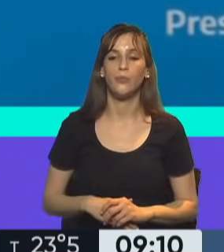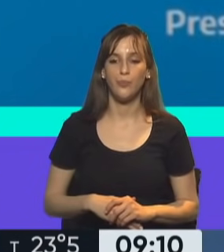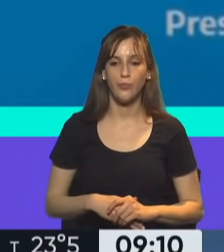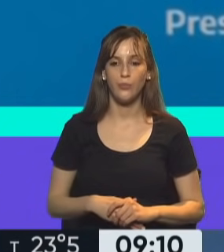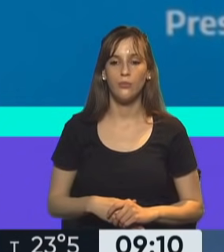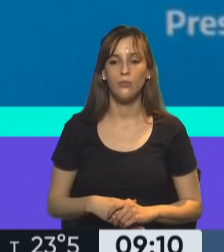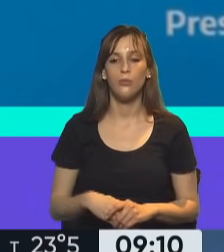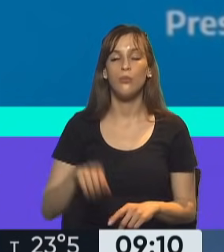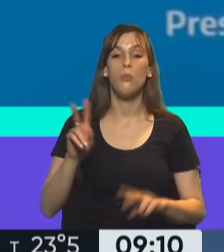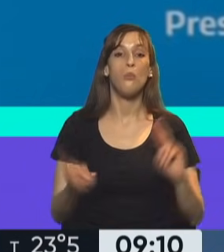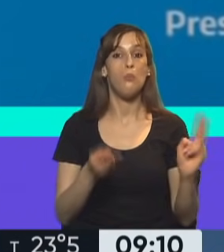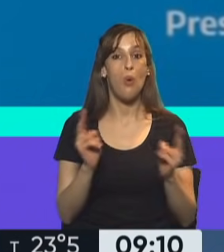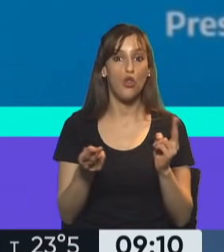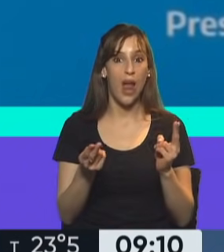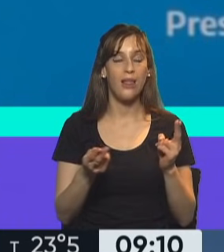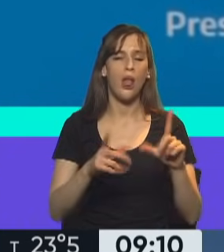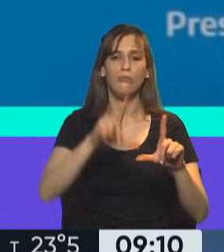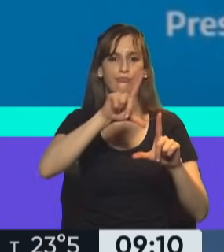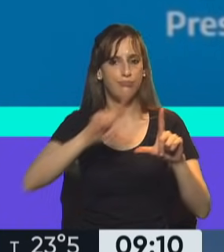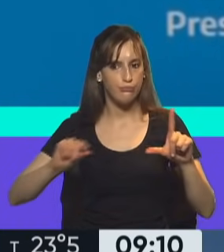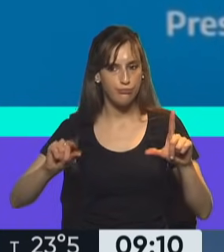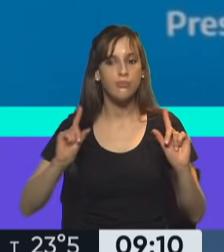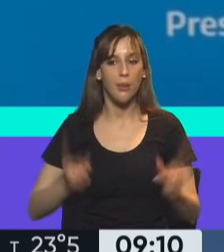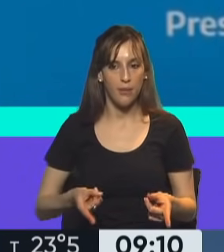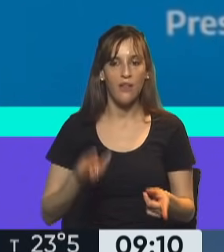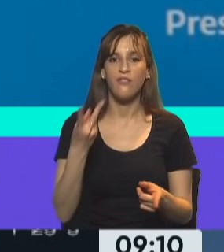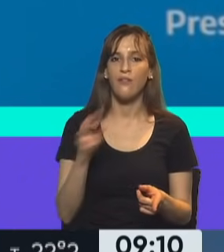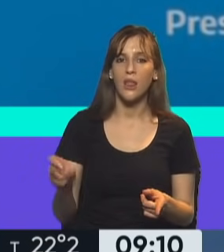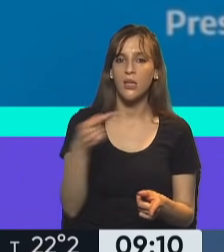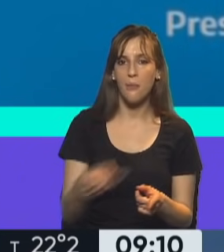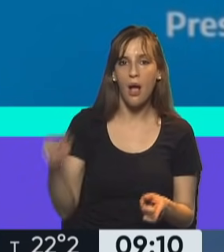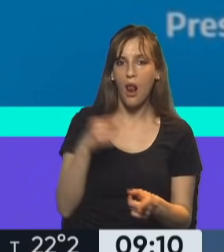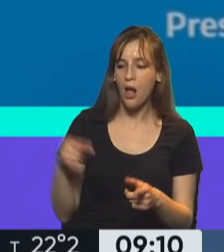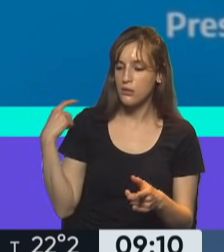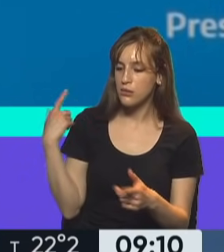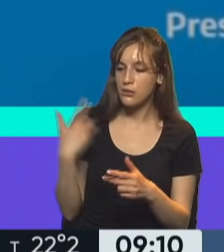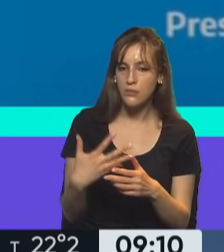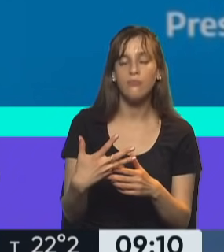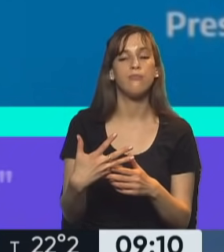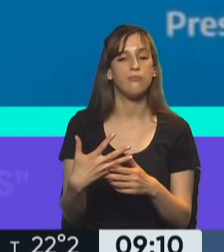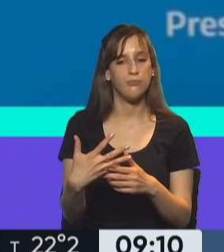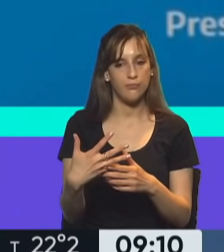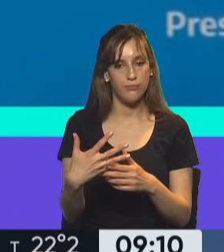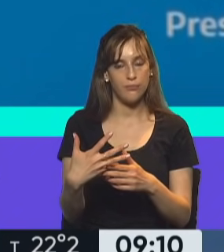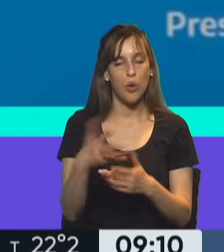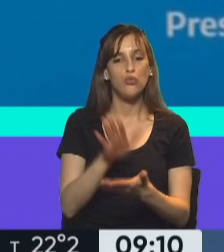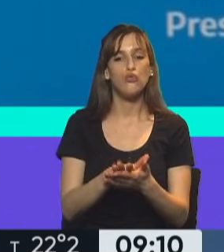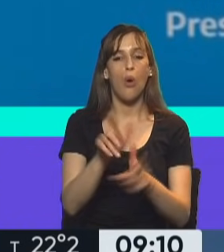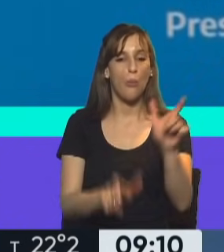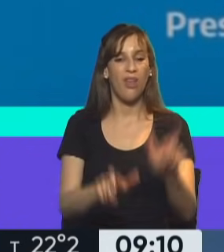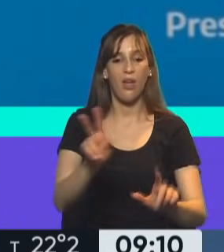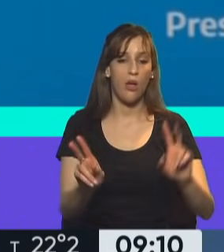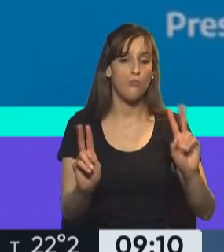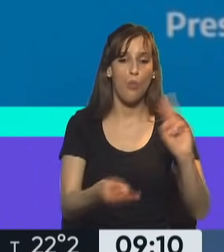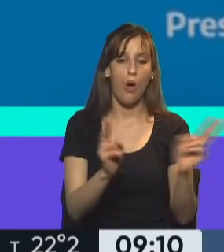mortalidad está bajando en forma sostenida. En las últimas 20 semanas hemos tenido, en relación a los fallecidos confirmados